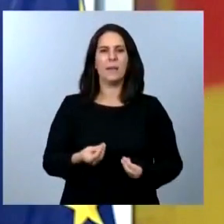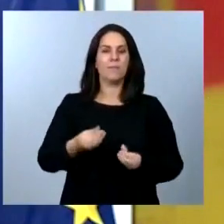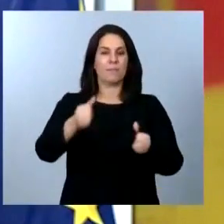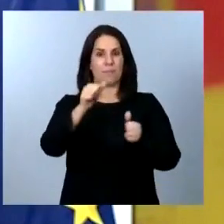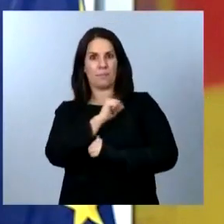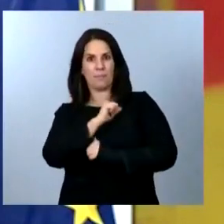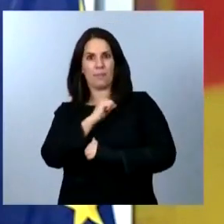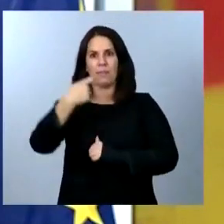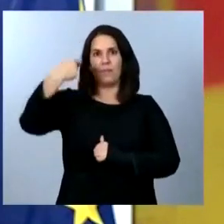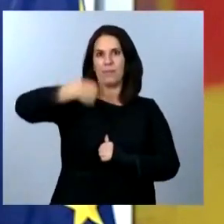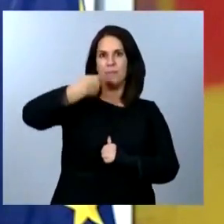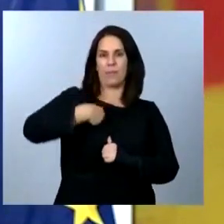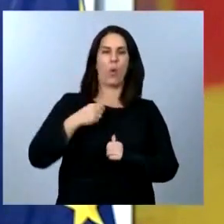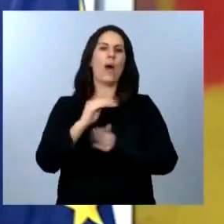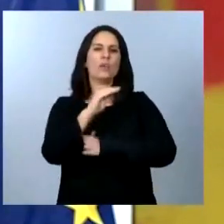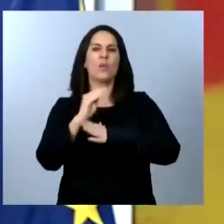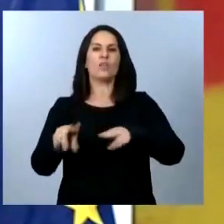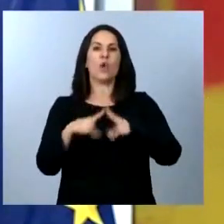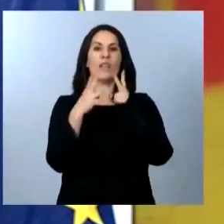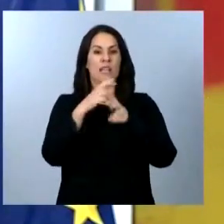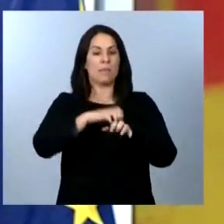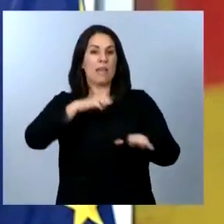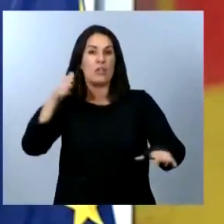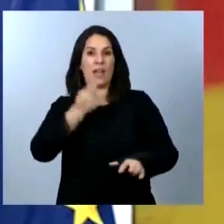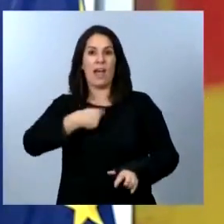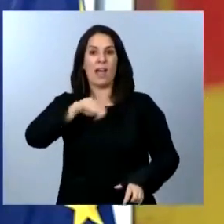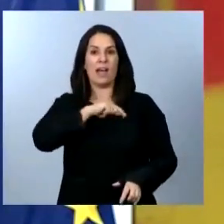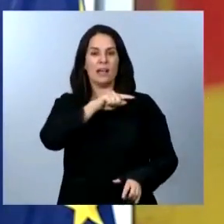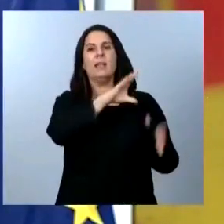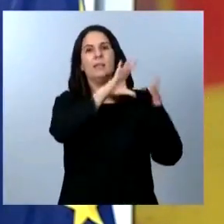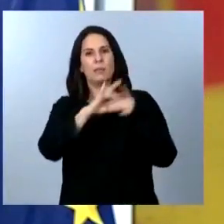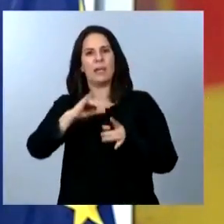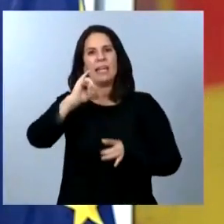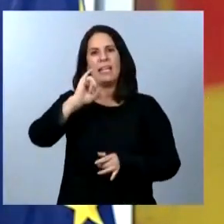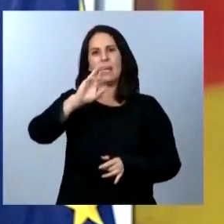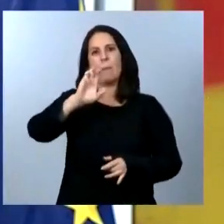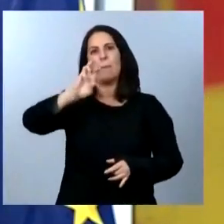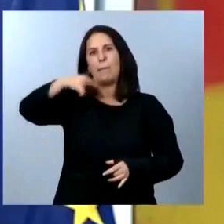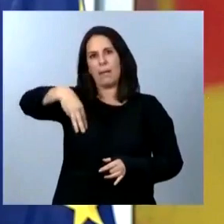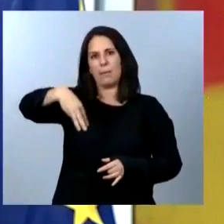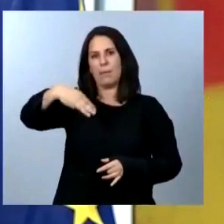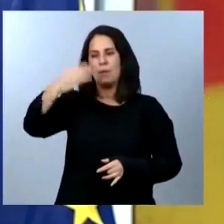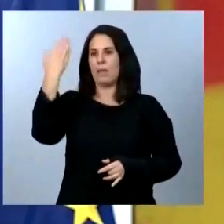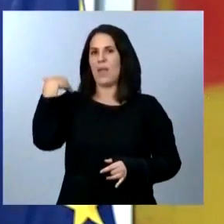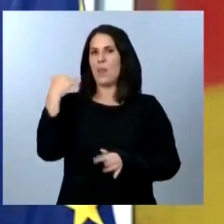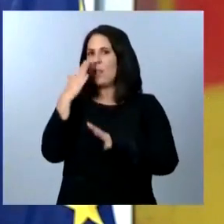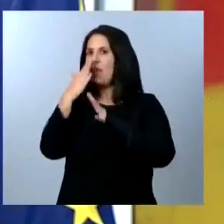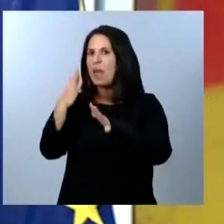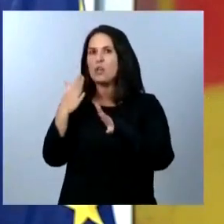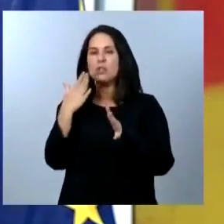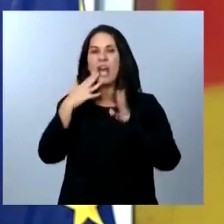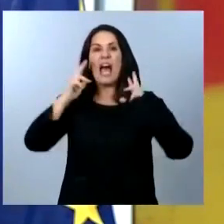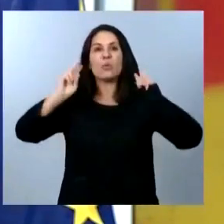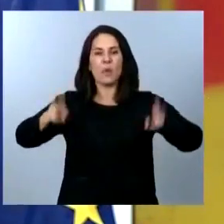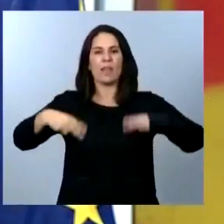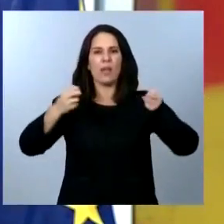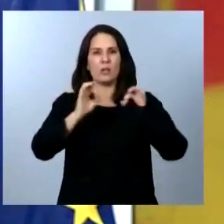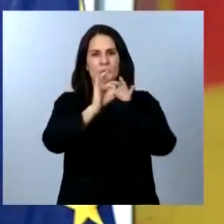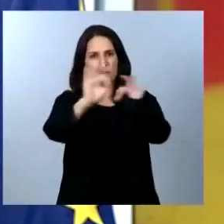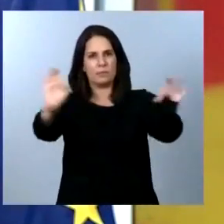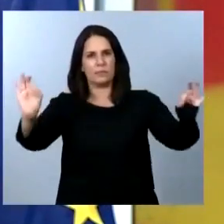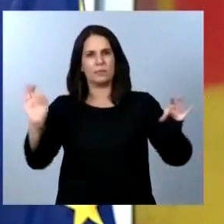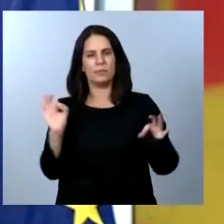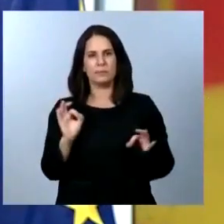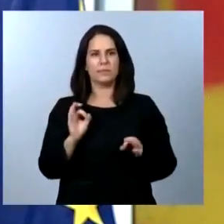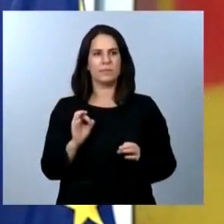que existen en España están vinculadas a este índice que llevaba 10 años prácticamente sin actualizarse. Este incremento, por ejemplo,